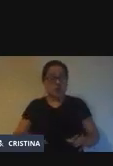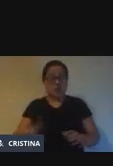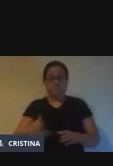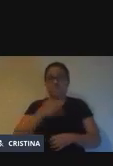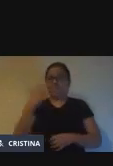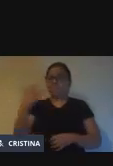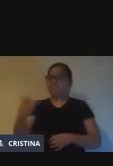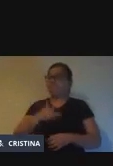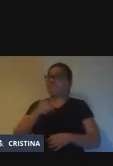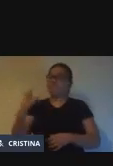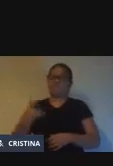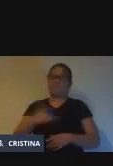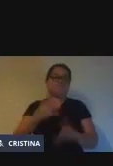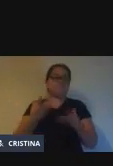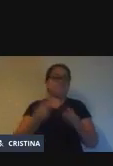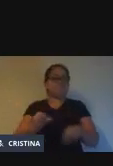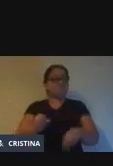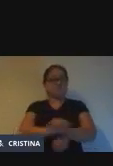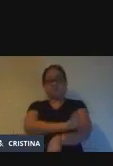emociones